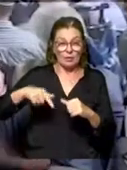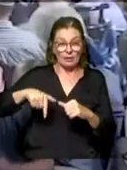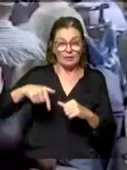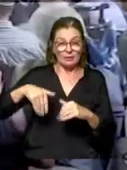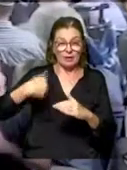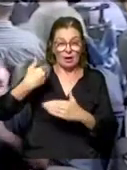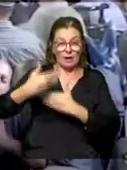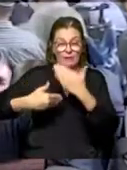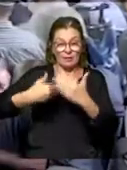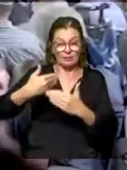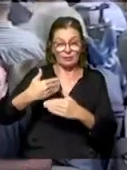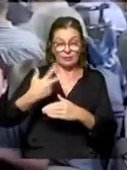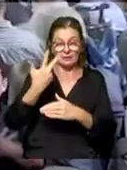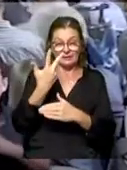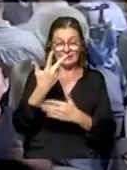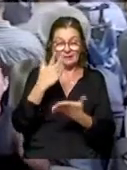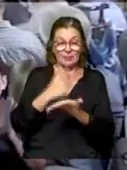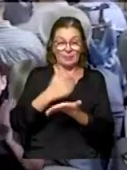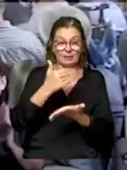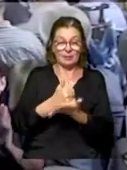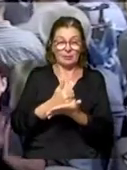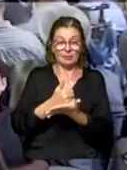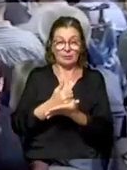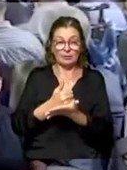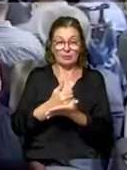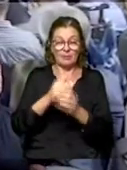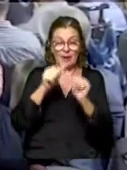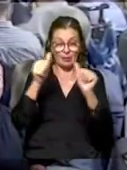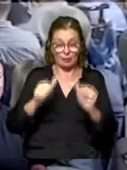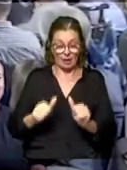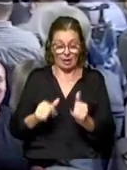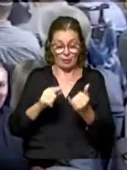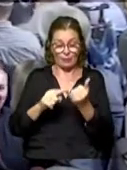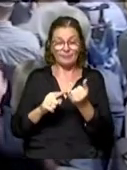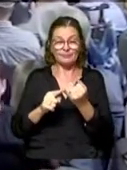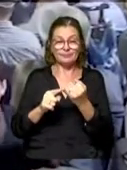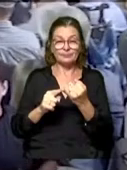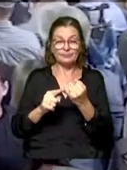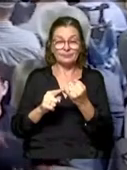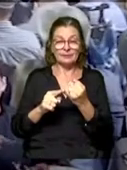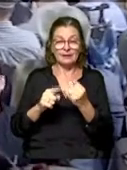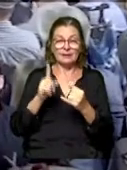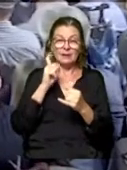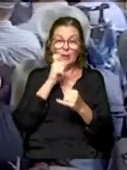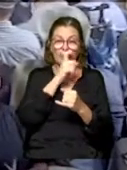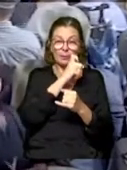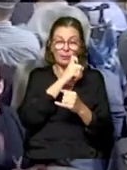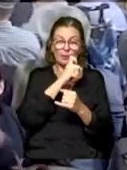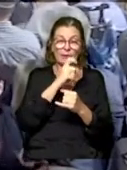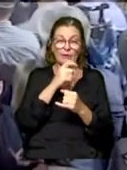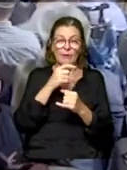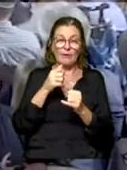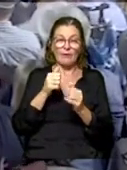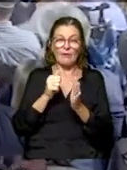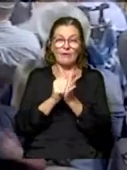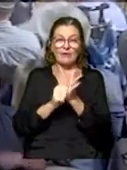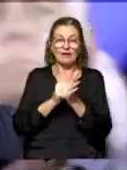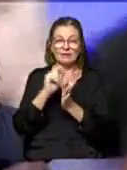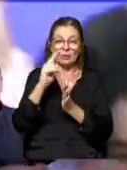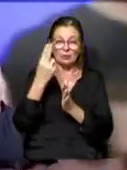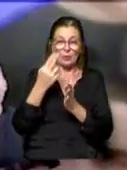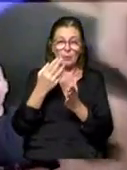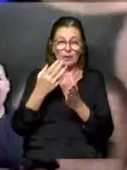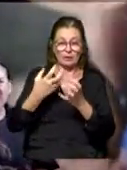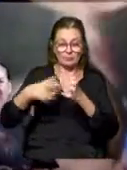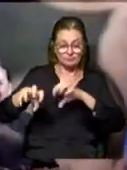y lo hizo en tres departamentos: en San Carlos, en Maldonado, en Tacuarembó y en Bella Unión. Vamos por descentralizar